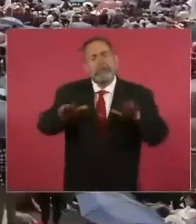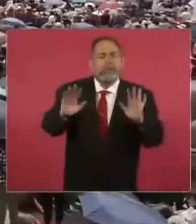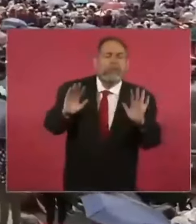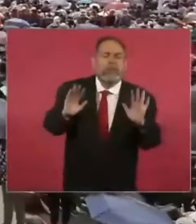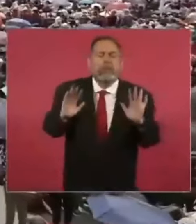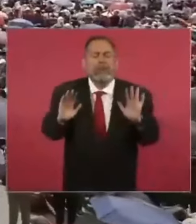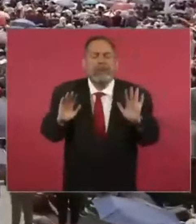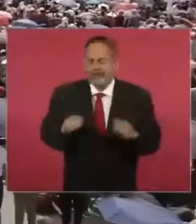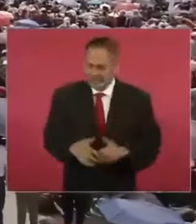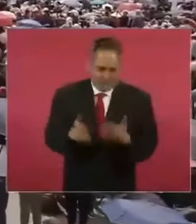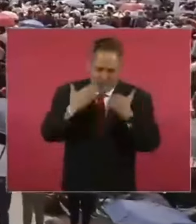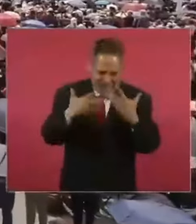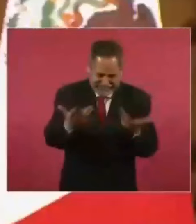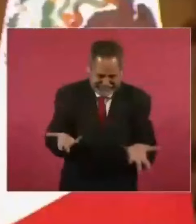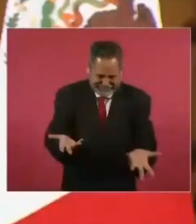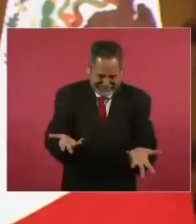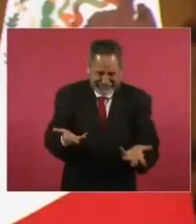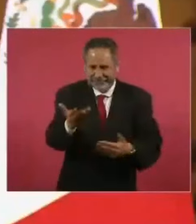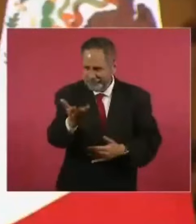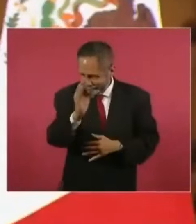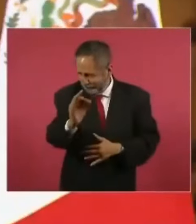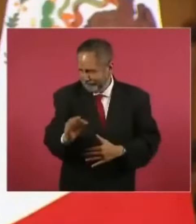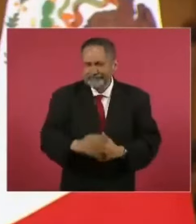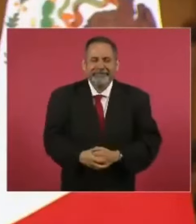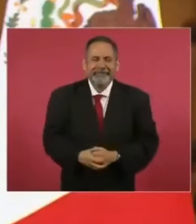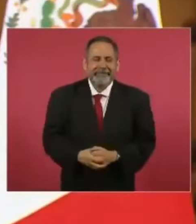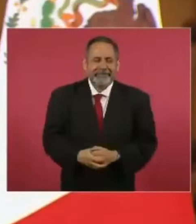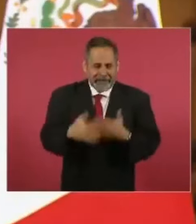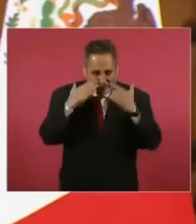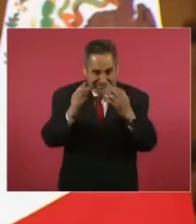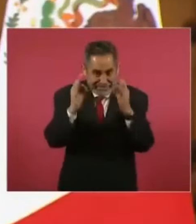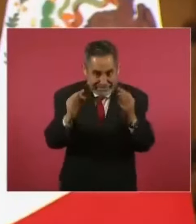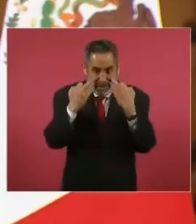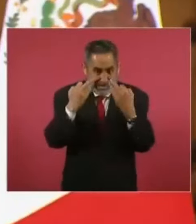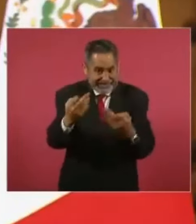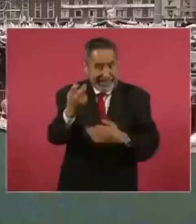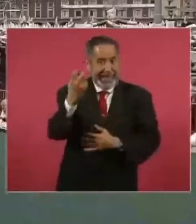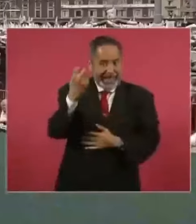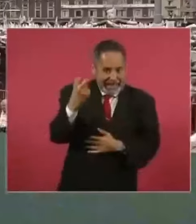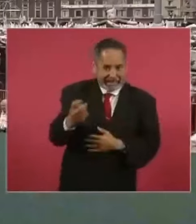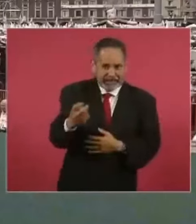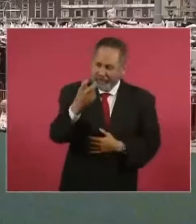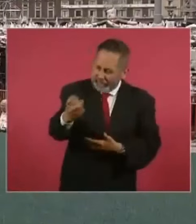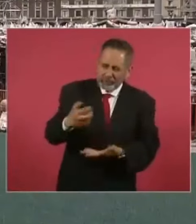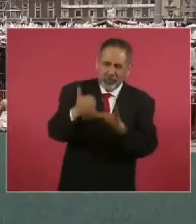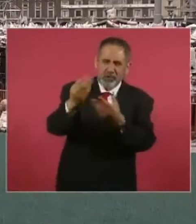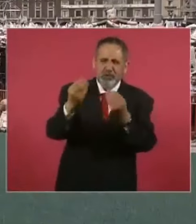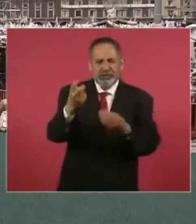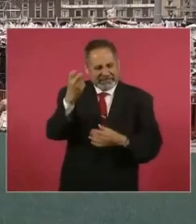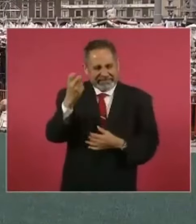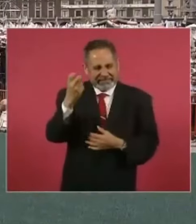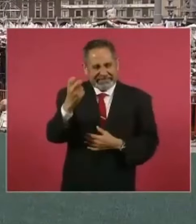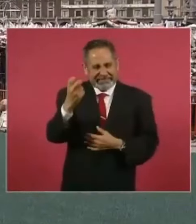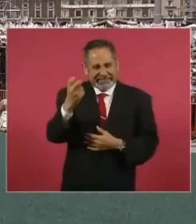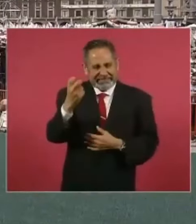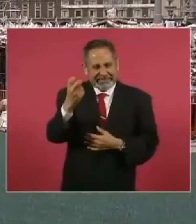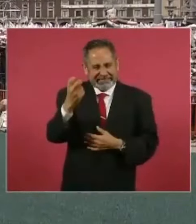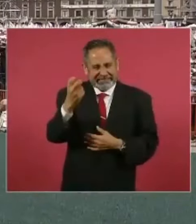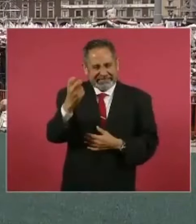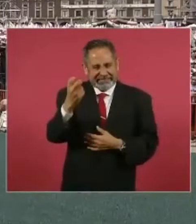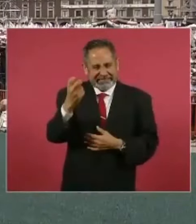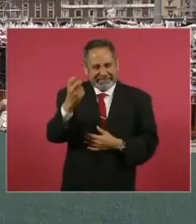que pues se sienten lastimados con la próxima reforma que se va a aprobar y andan protestando no únicamente en Hermosillo,